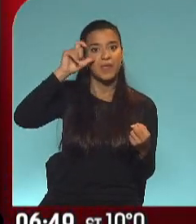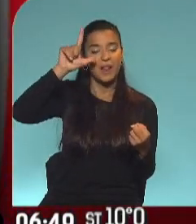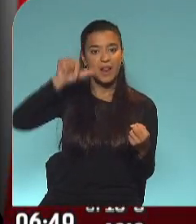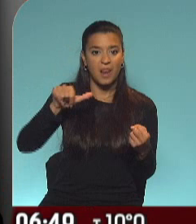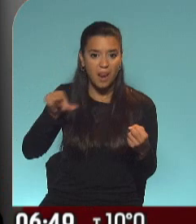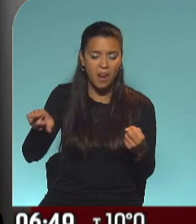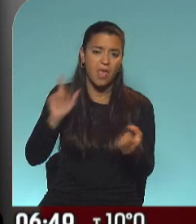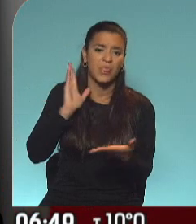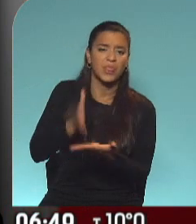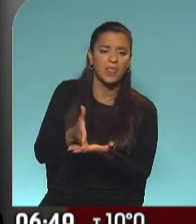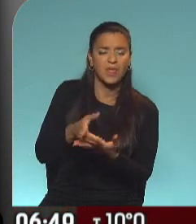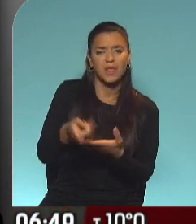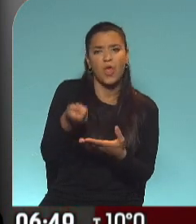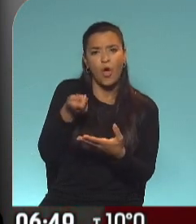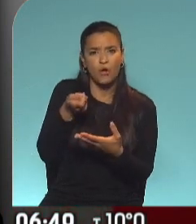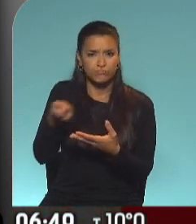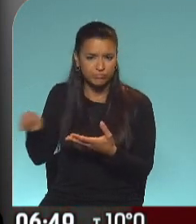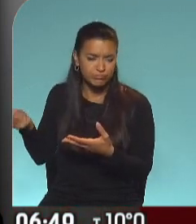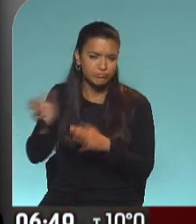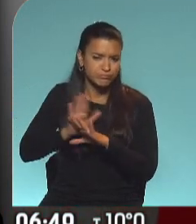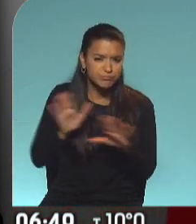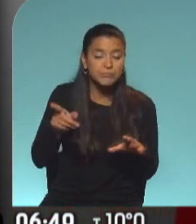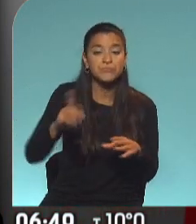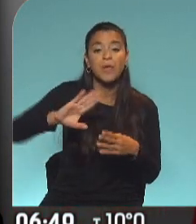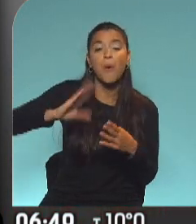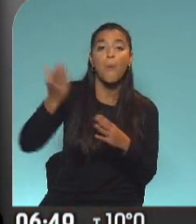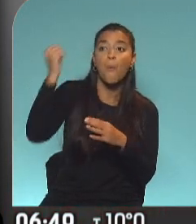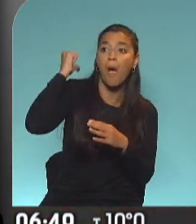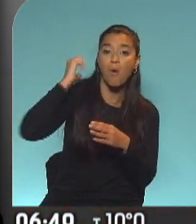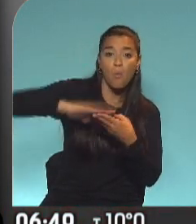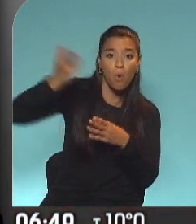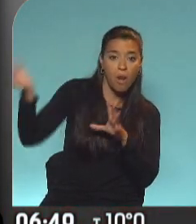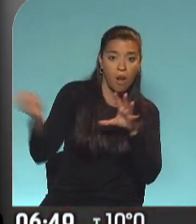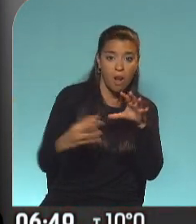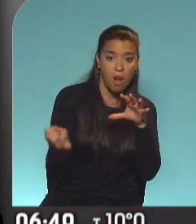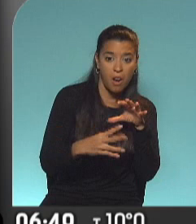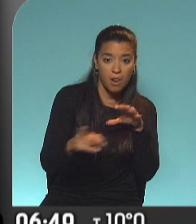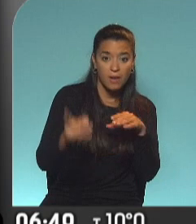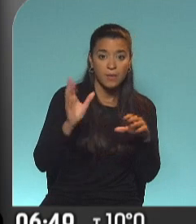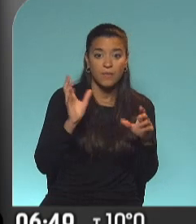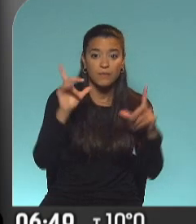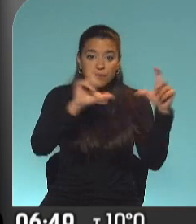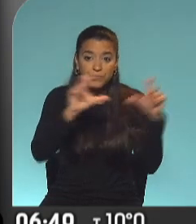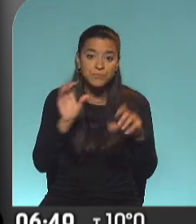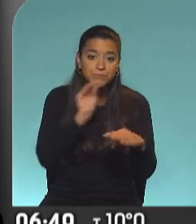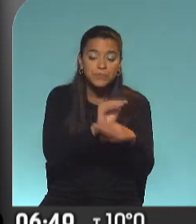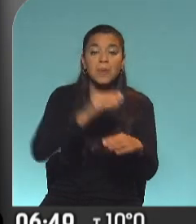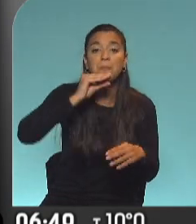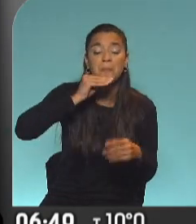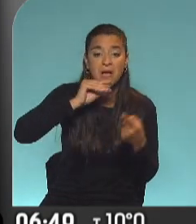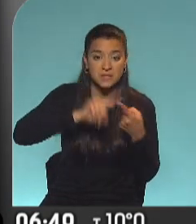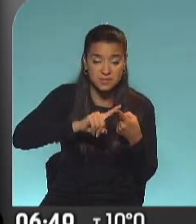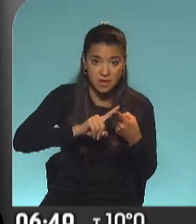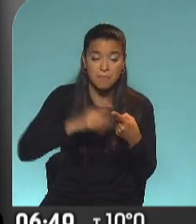el dictador genocida. Y en el baúl del Falcón Verde, este fotomontaje ubica a Sergio Massa,